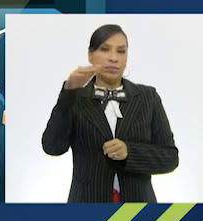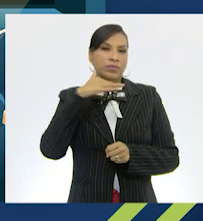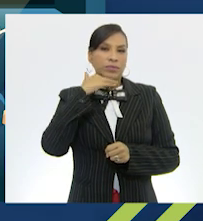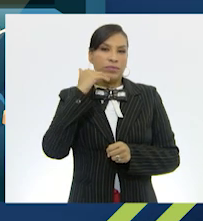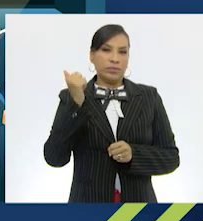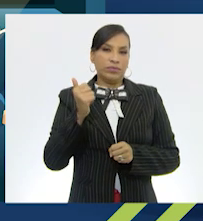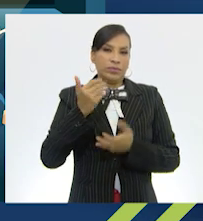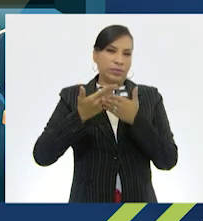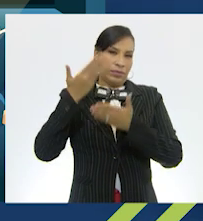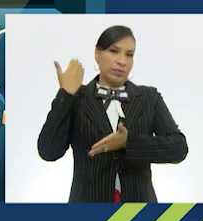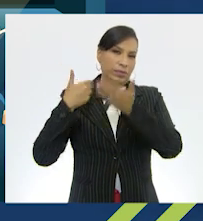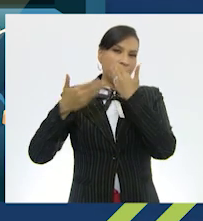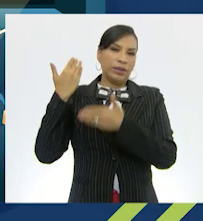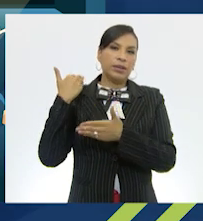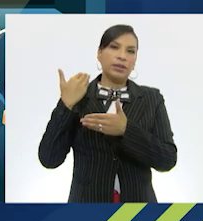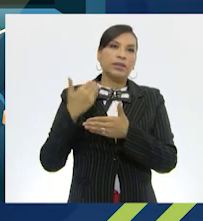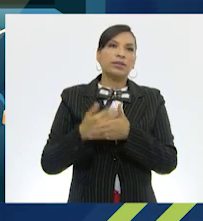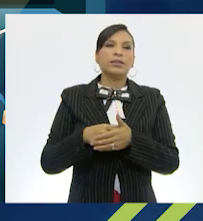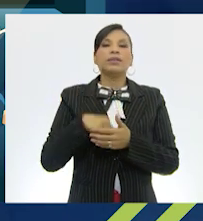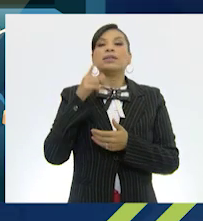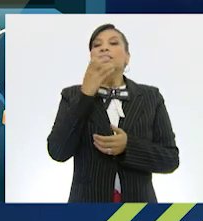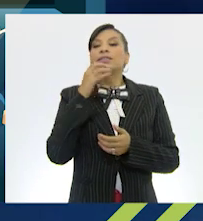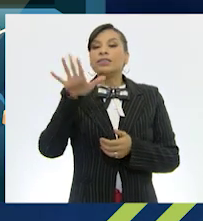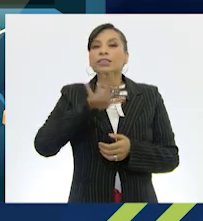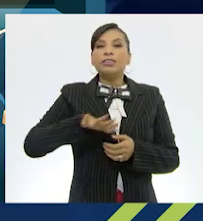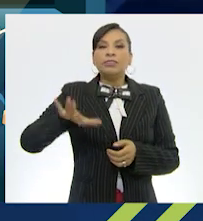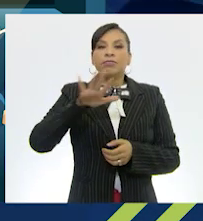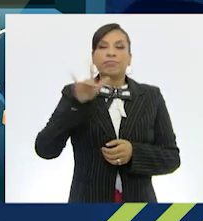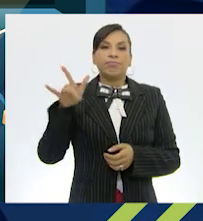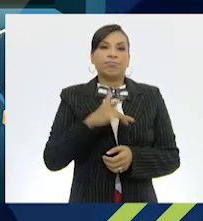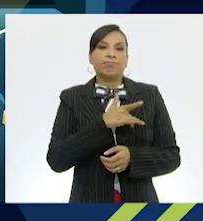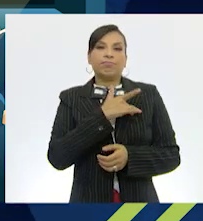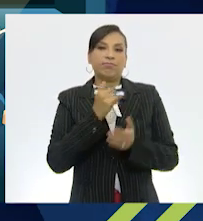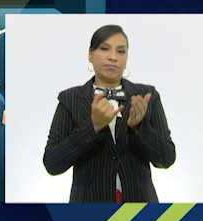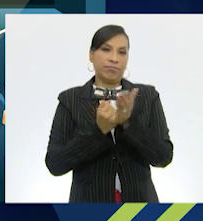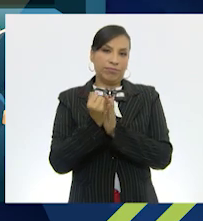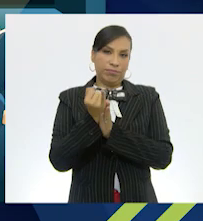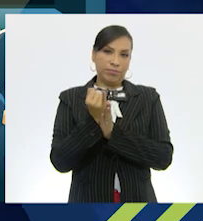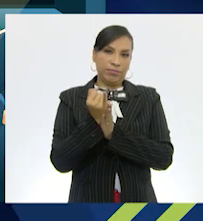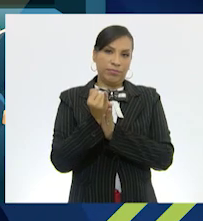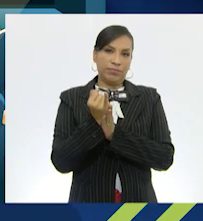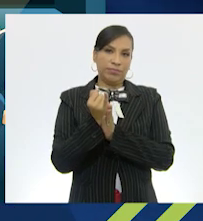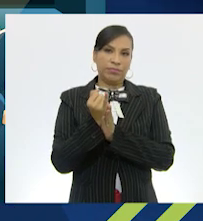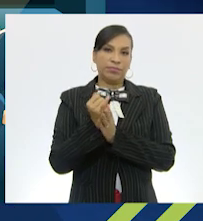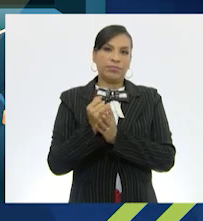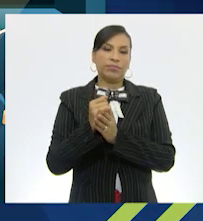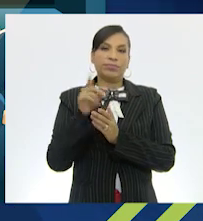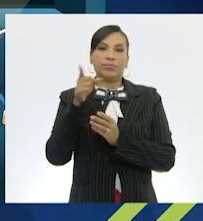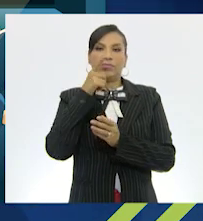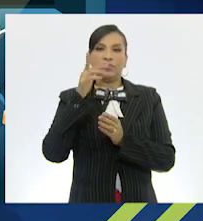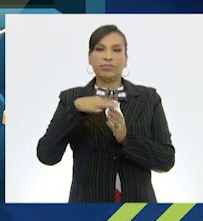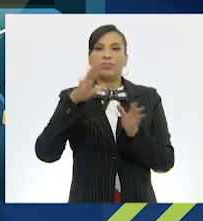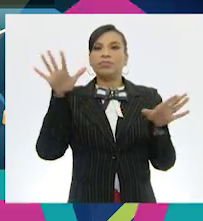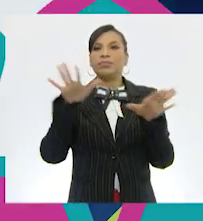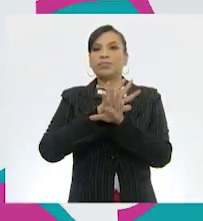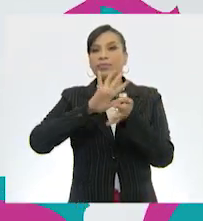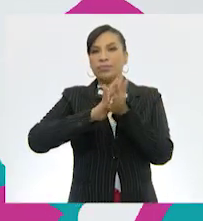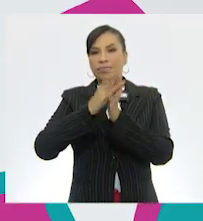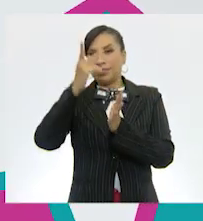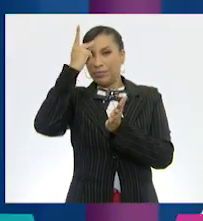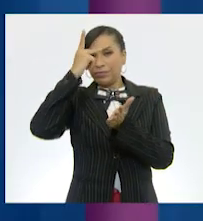Alemania, ya desde antes, hacia los judíos, que entonces las hacen protestantes, las